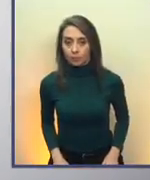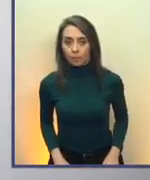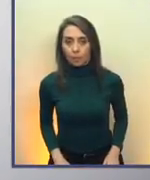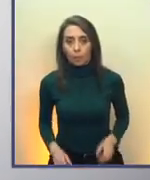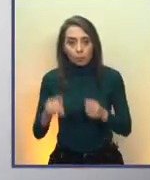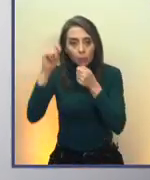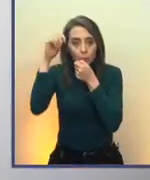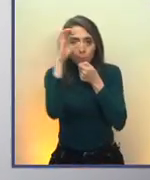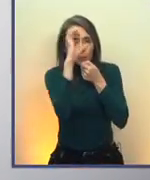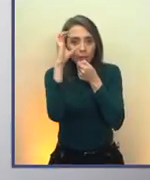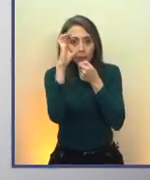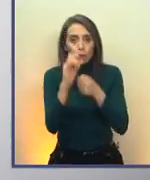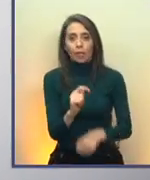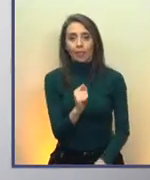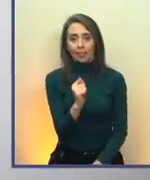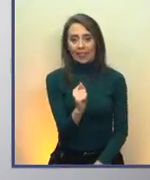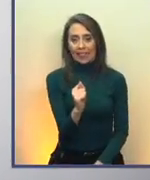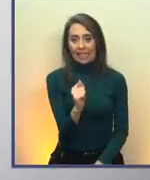Reportajes D13.